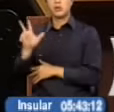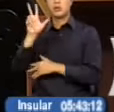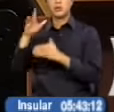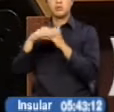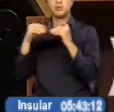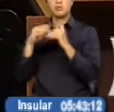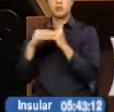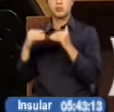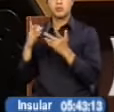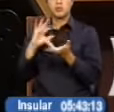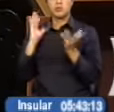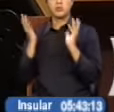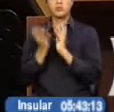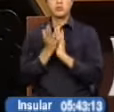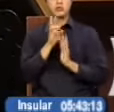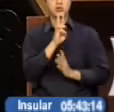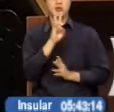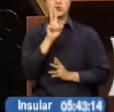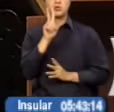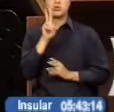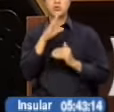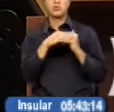con la revolución